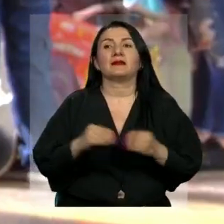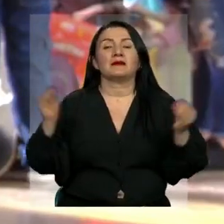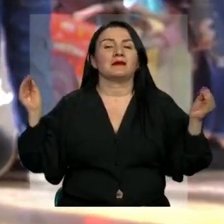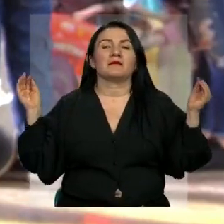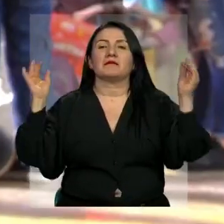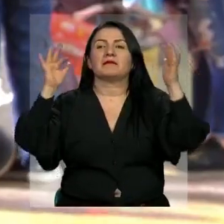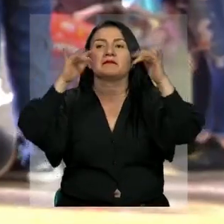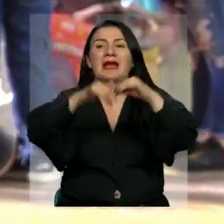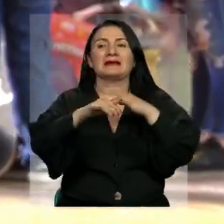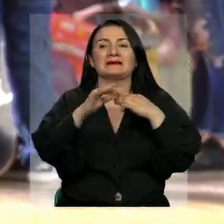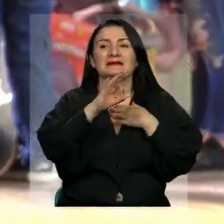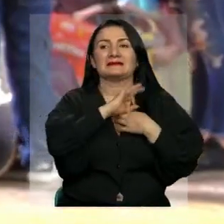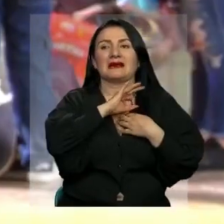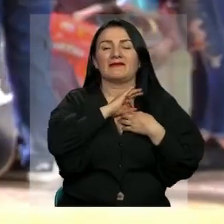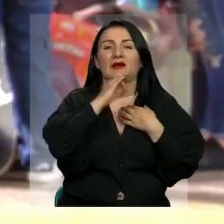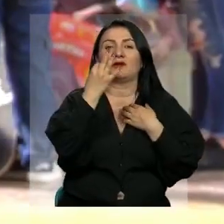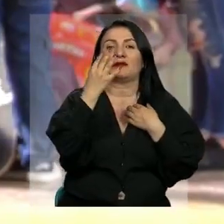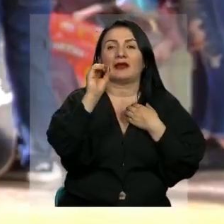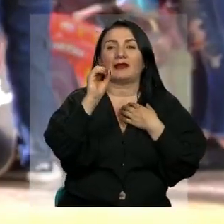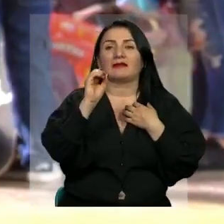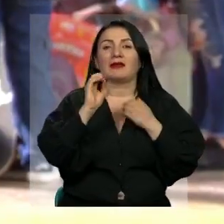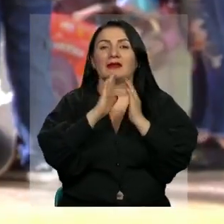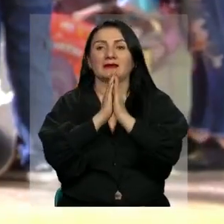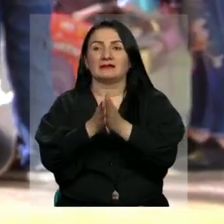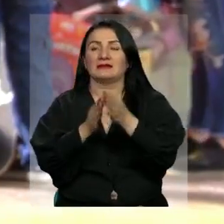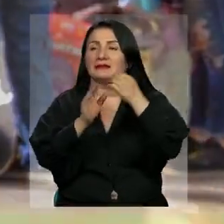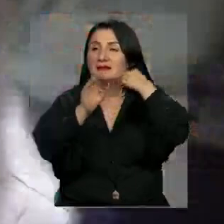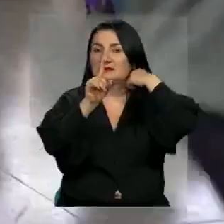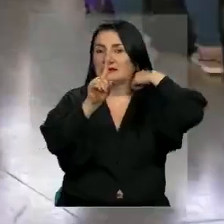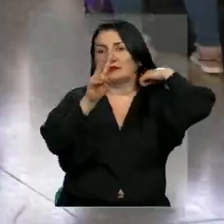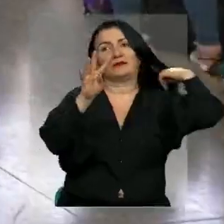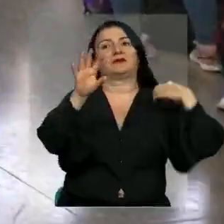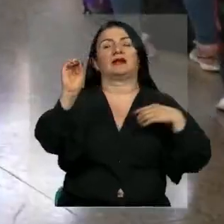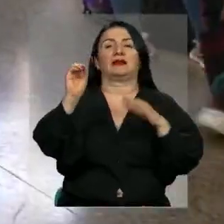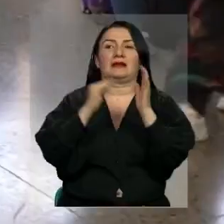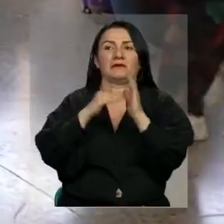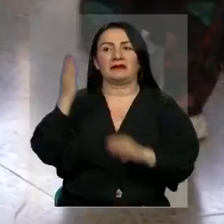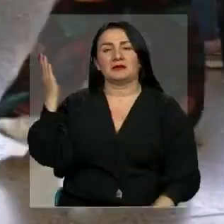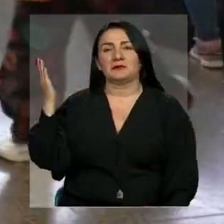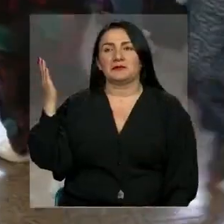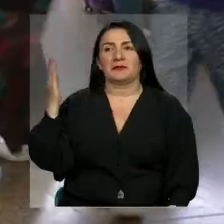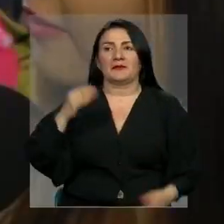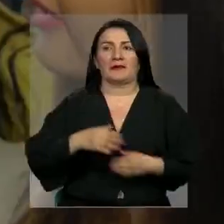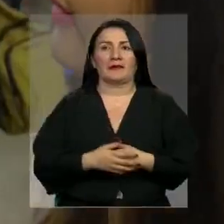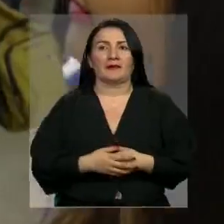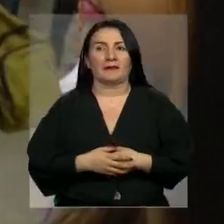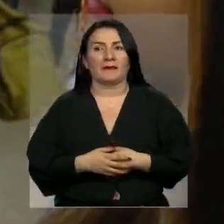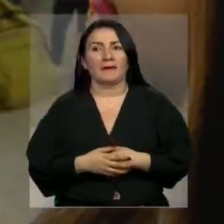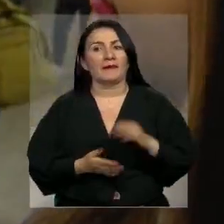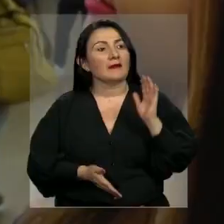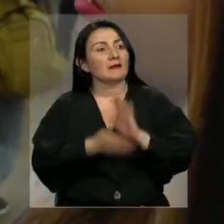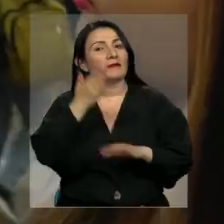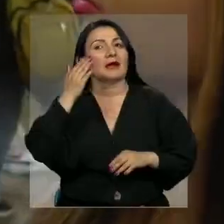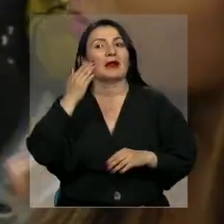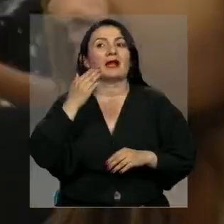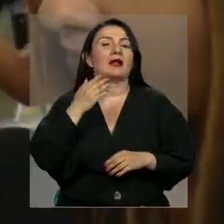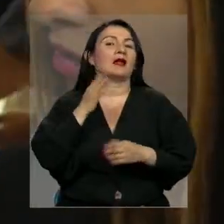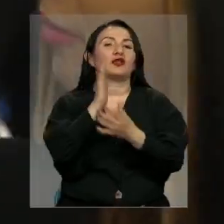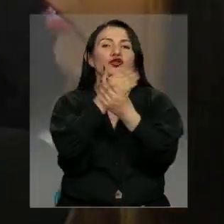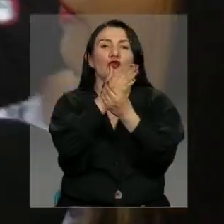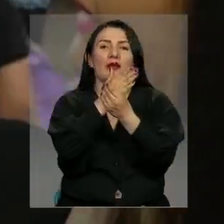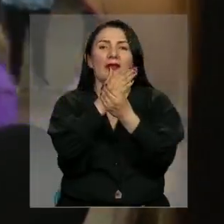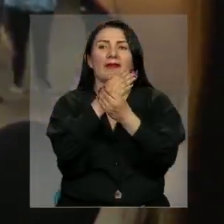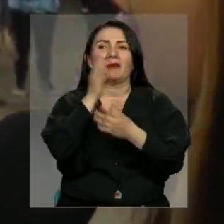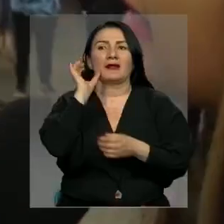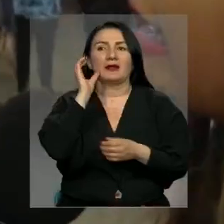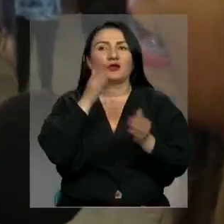afluencia sea el sábado 30 de diciembre con la movilización de 130 mil de estos pasajeros. ¿Hacia dónde se dirige hoy? Dorada Caldas. Bueno, ¿y cómo le fue